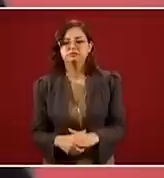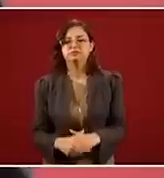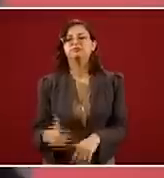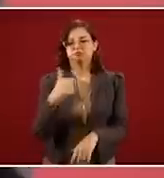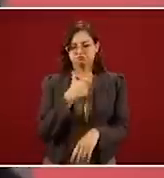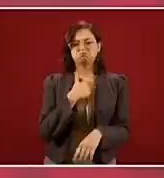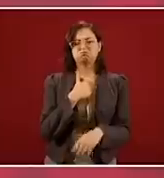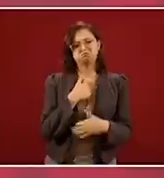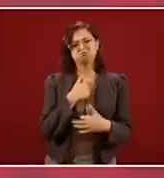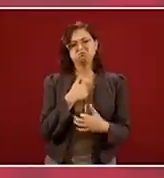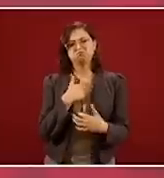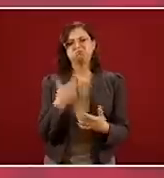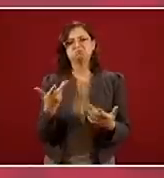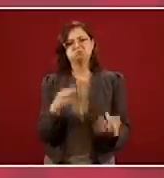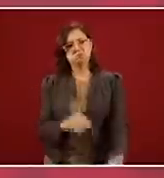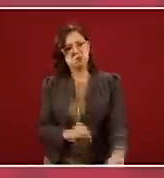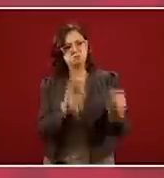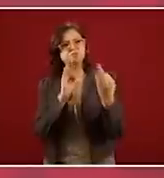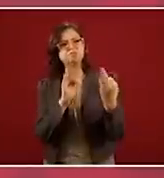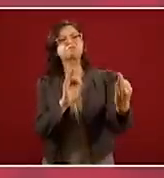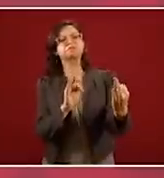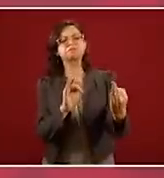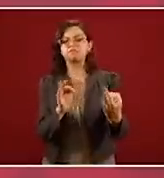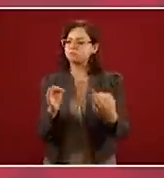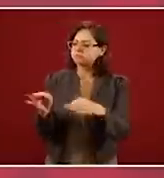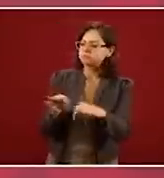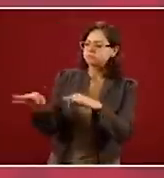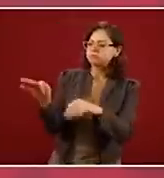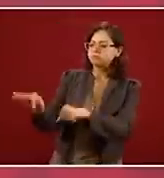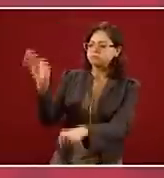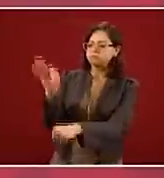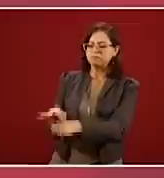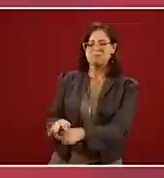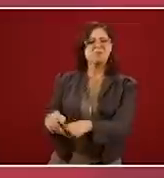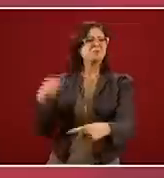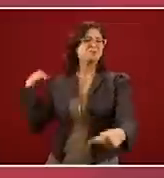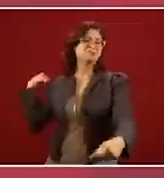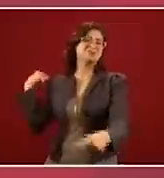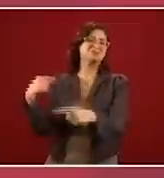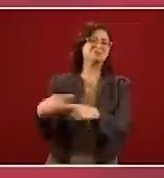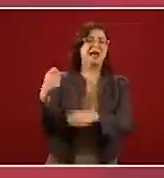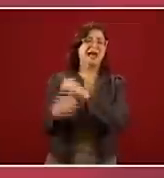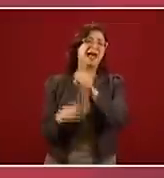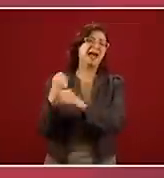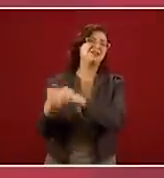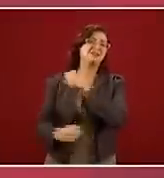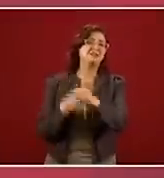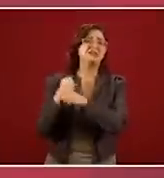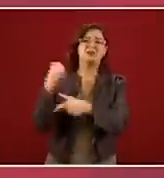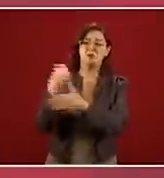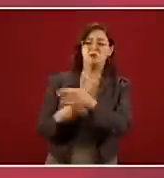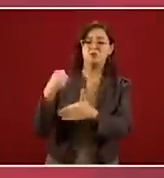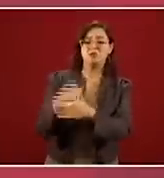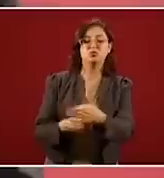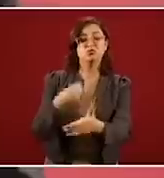tocó desde entonces defender a los trabajadores y muchas cosas más. Entonces, ¿cómo voy yo